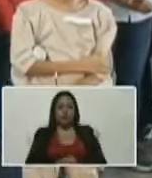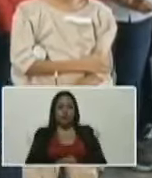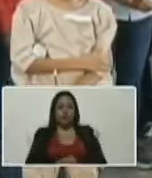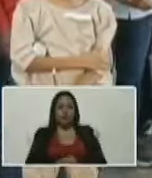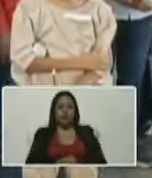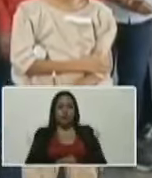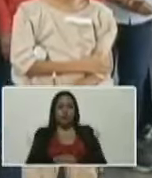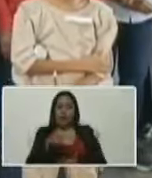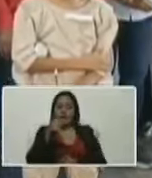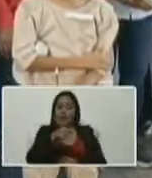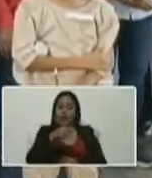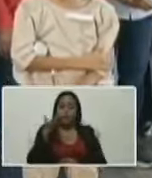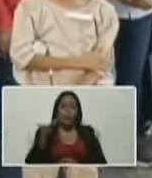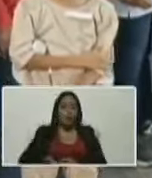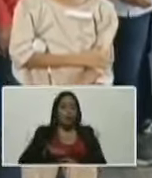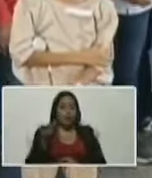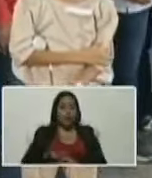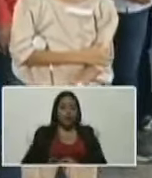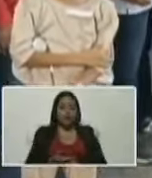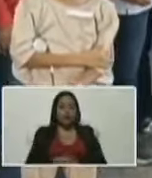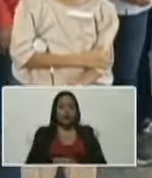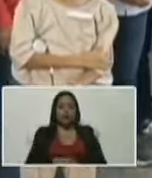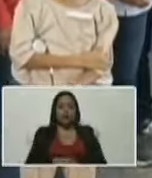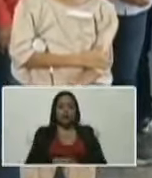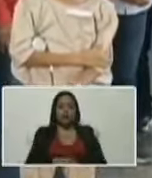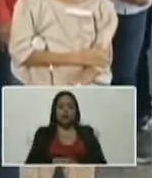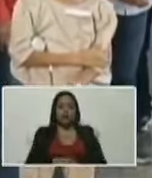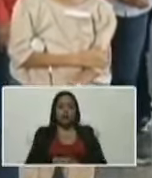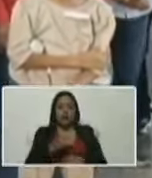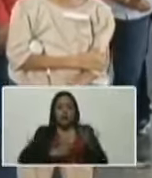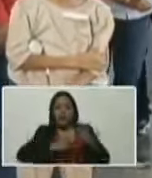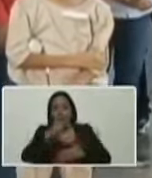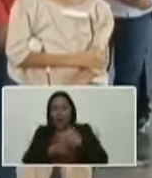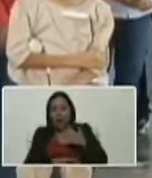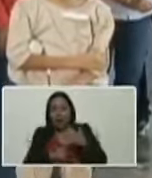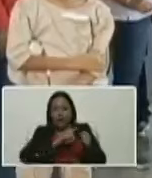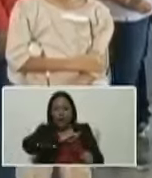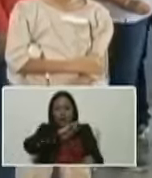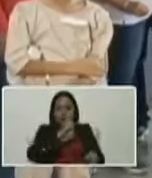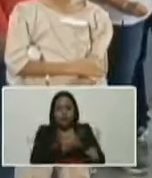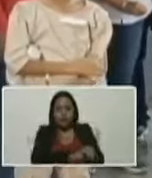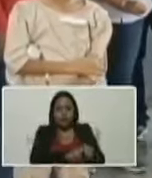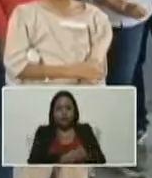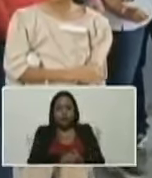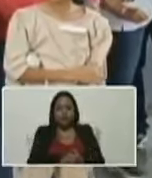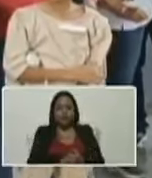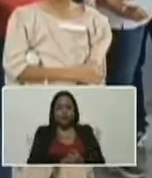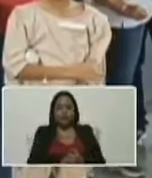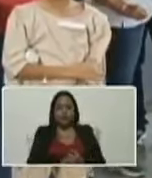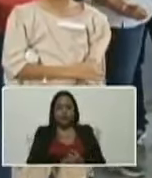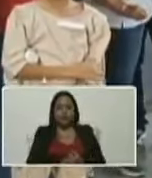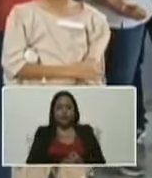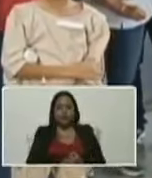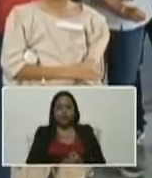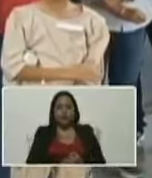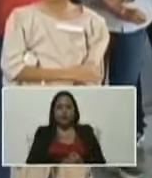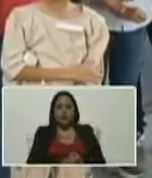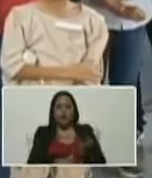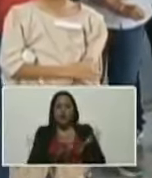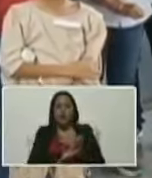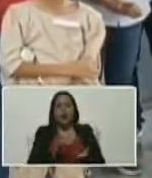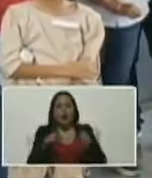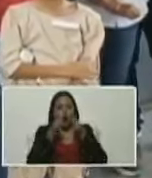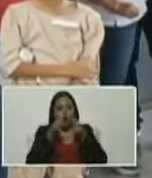Es muy importante el plan de fortalecimiento del CIR, de los